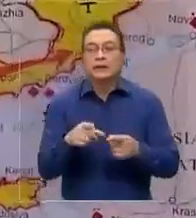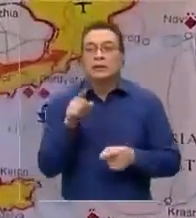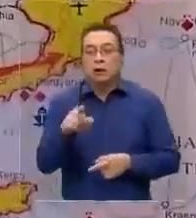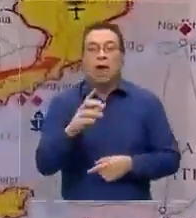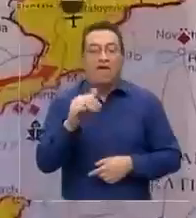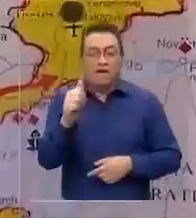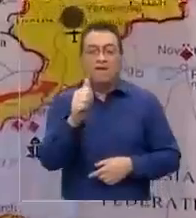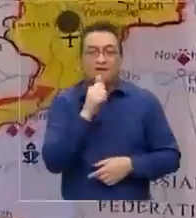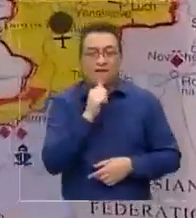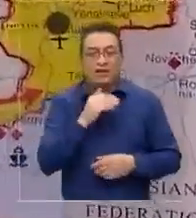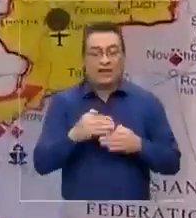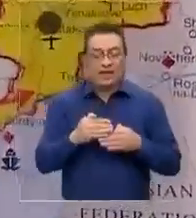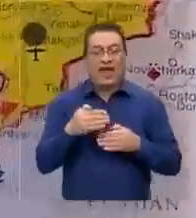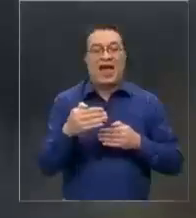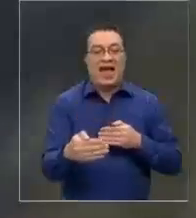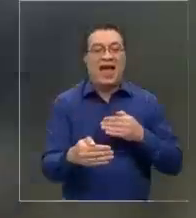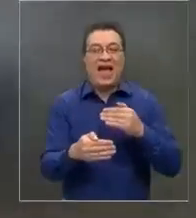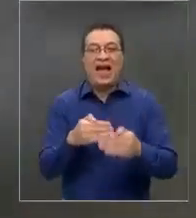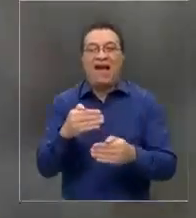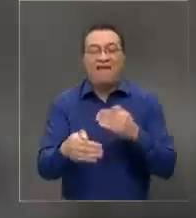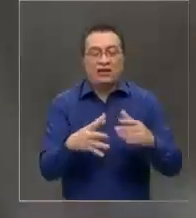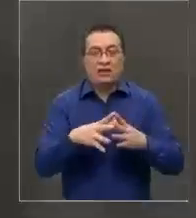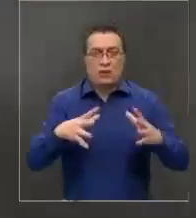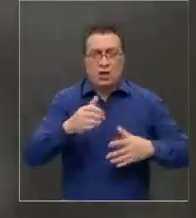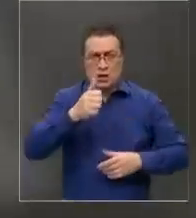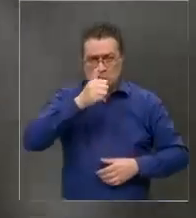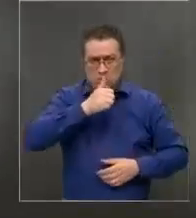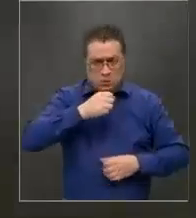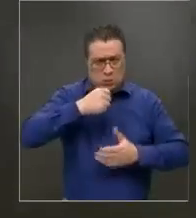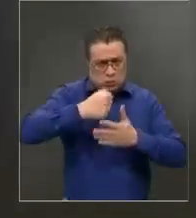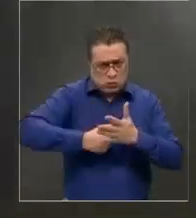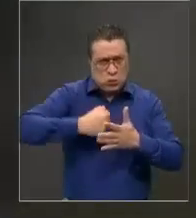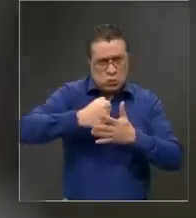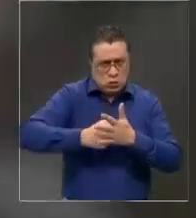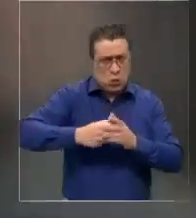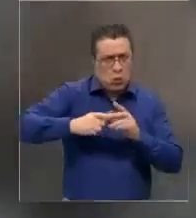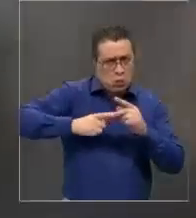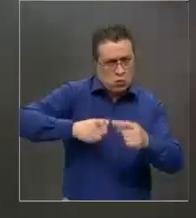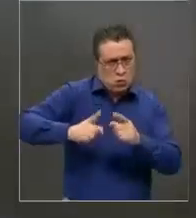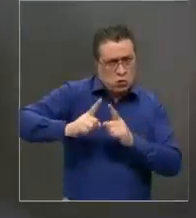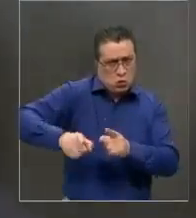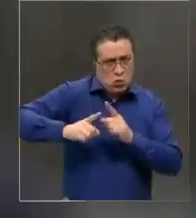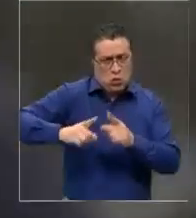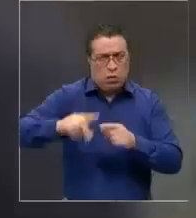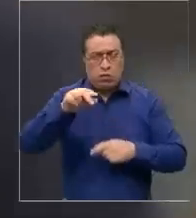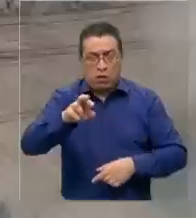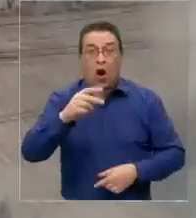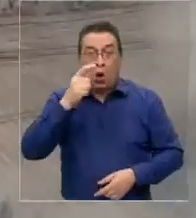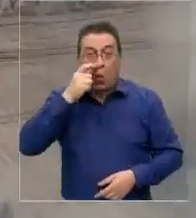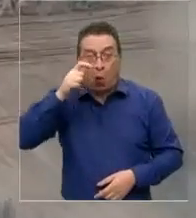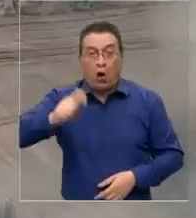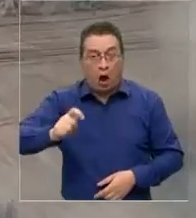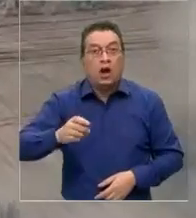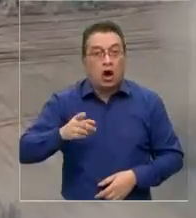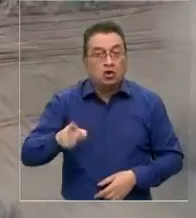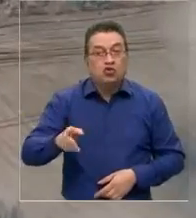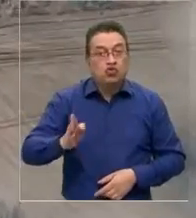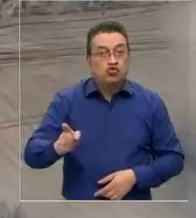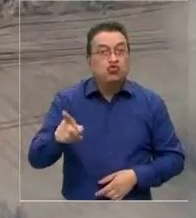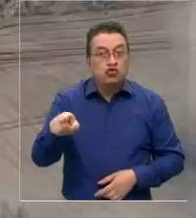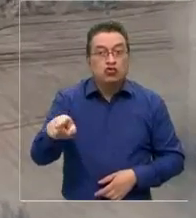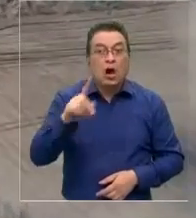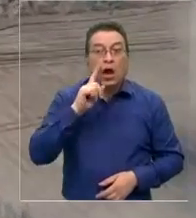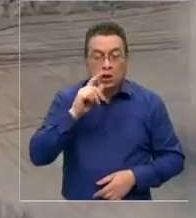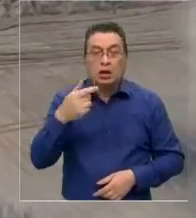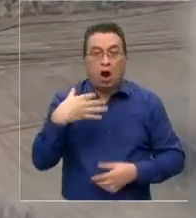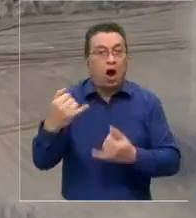la falta de avance producto de una alta resistencia dada por los ucranianos y también de acuerdo a las informaciones